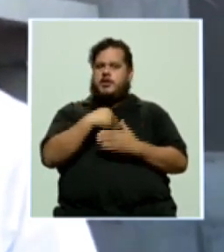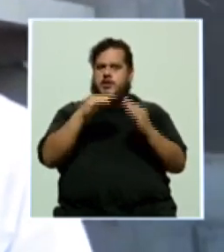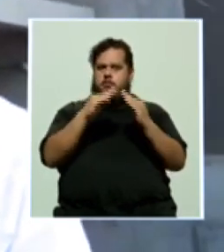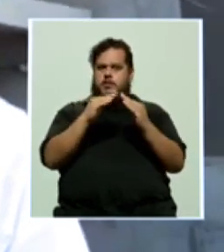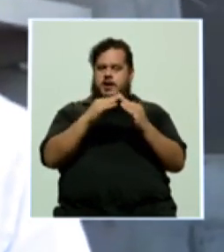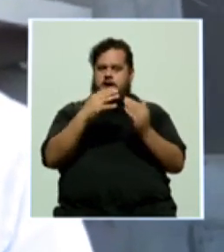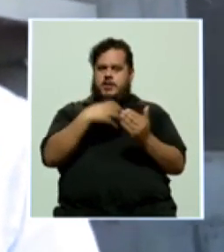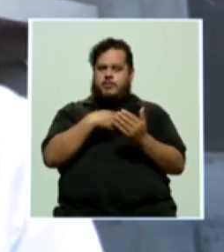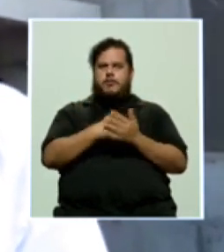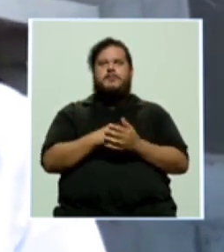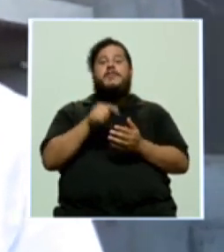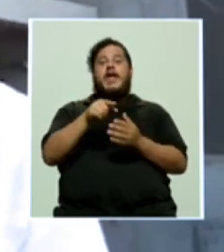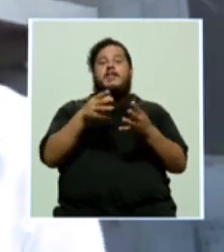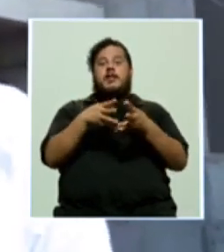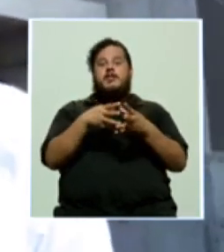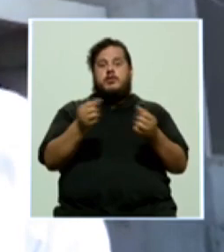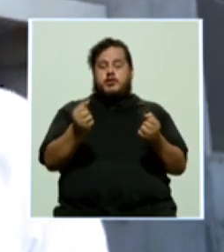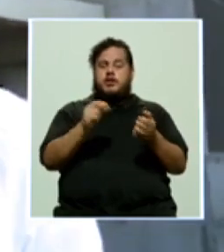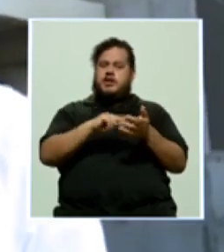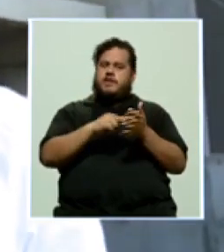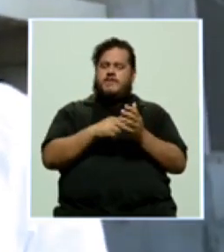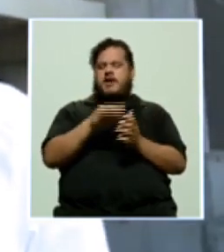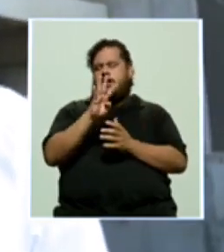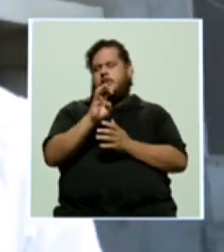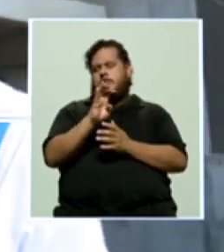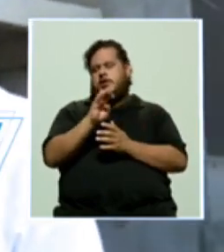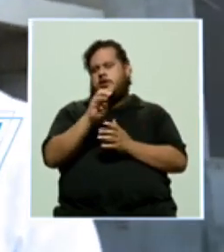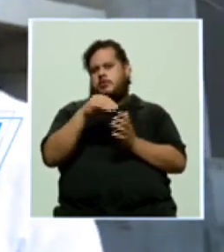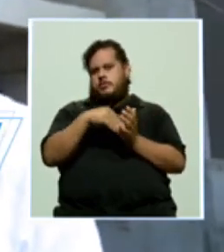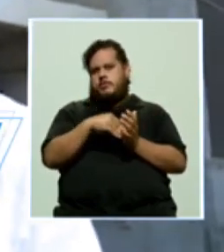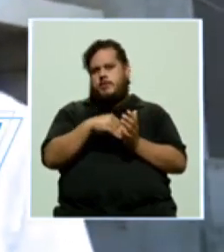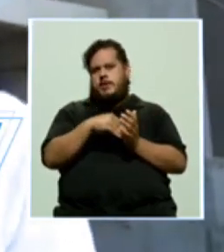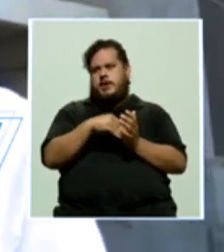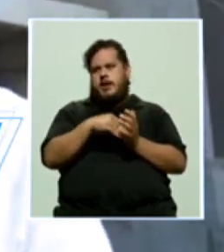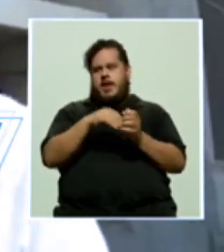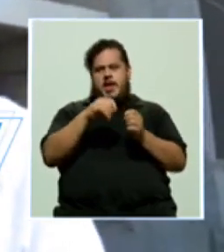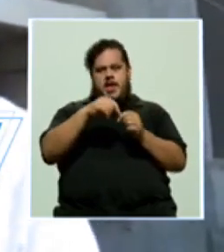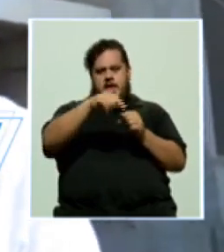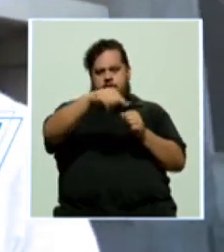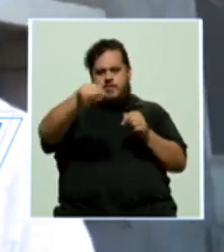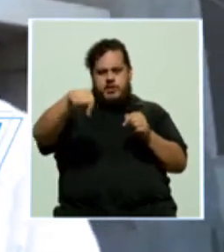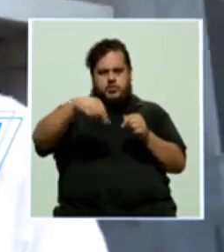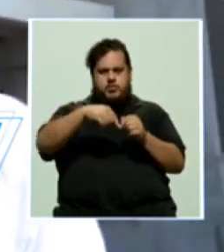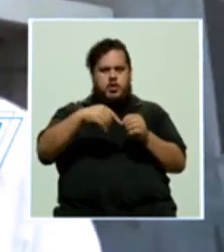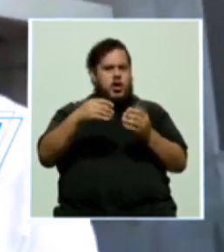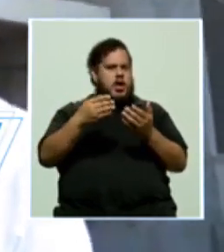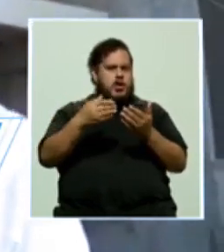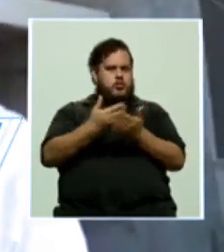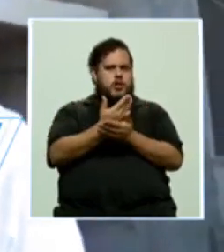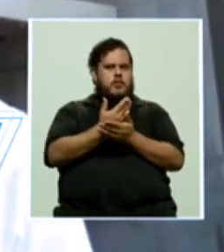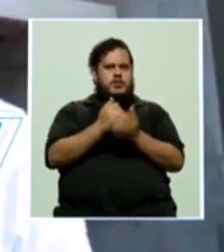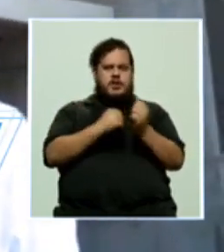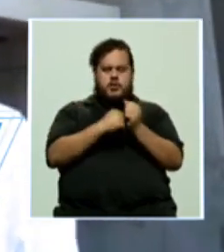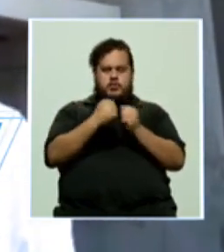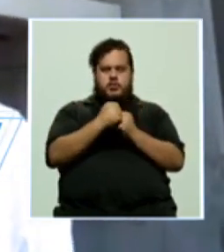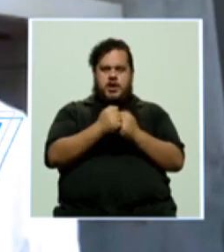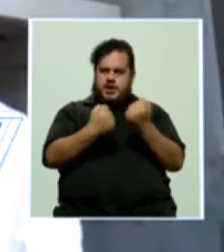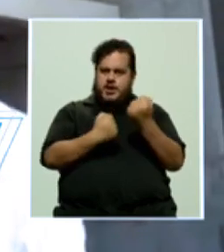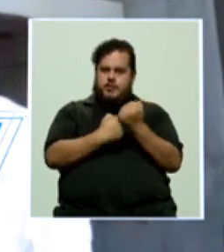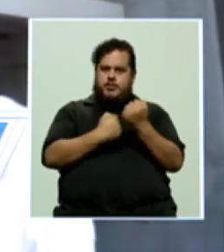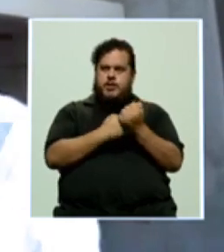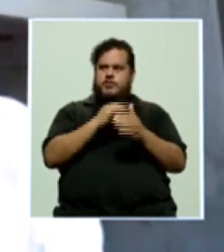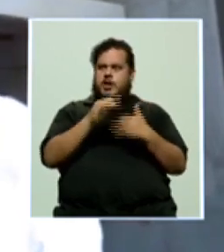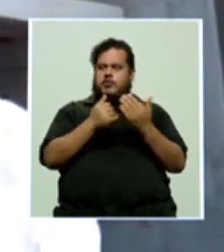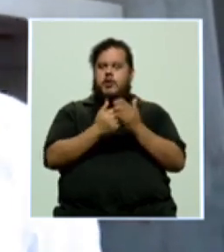soluciones habitacionales significarían unos 400.000 metros cuadrados nuevos de construcción, con lo cual apoyamos a los esfuerzos de